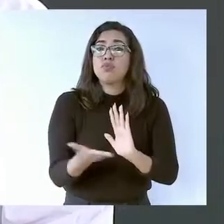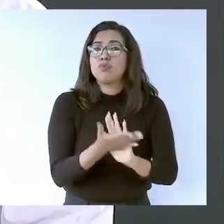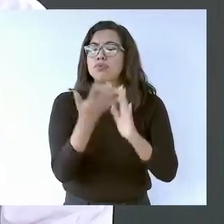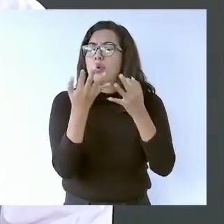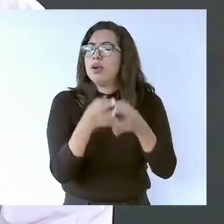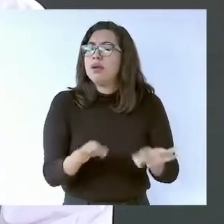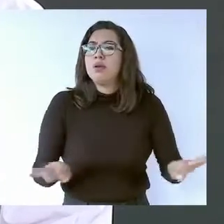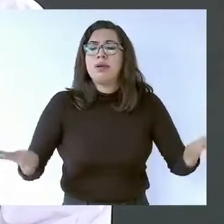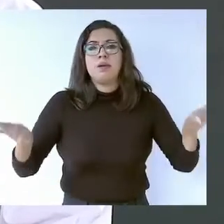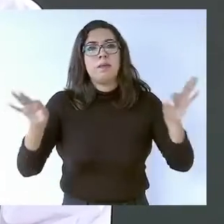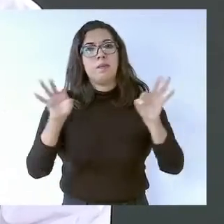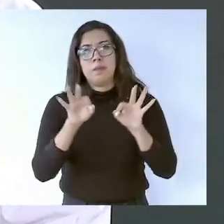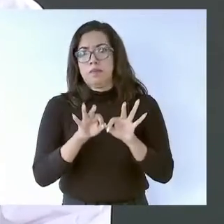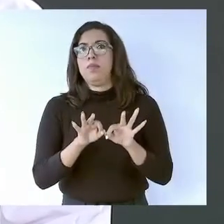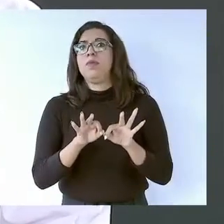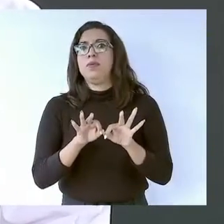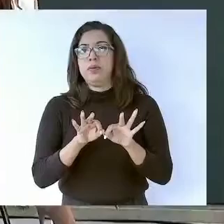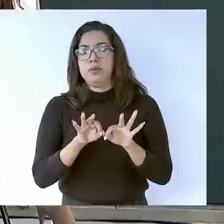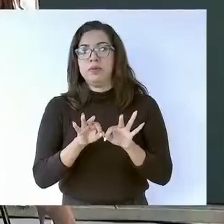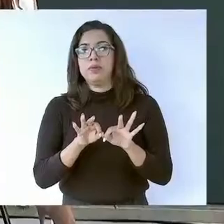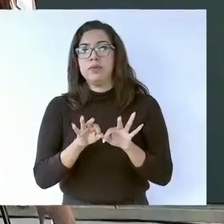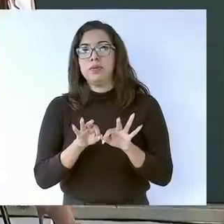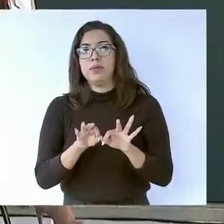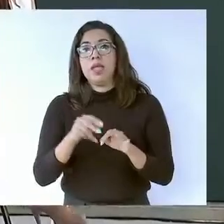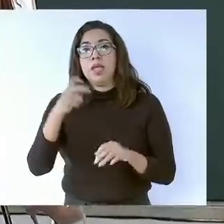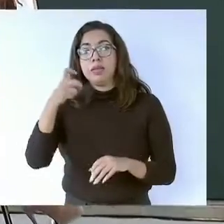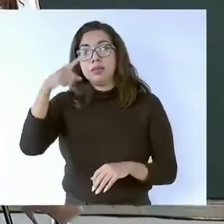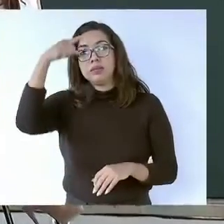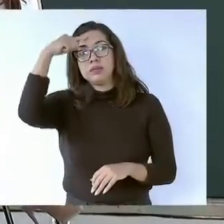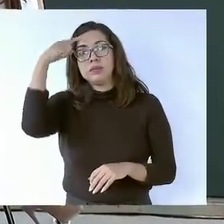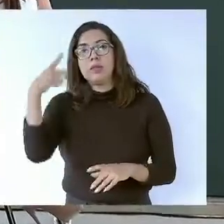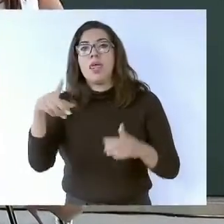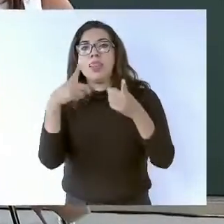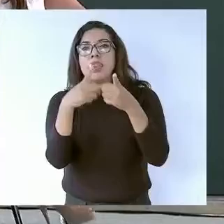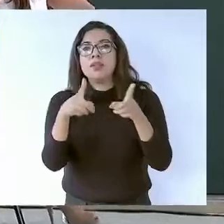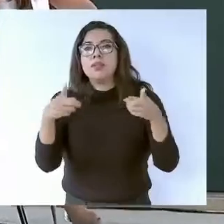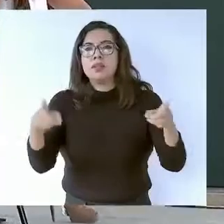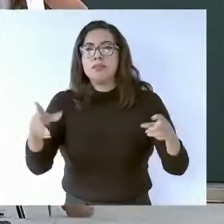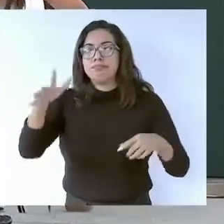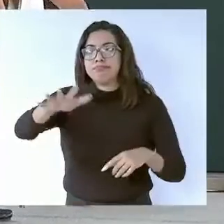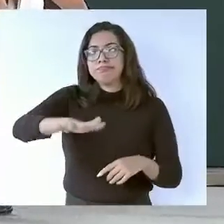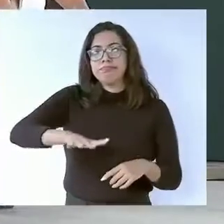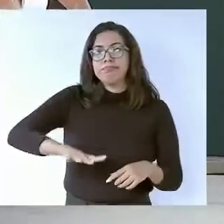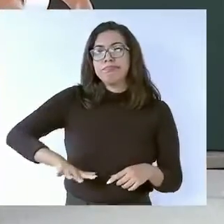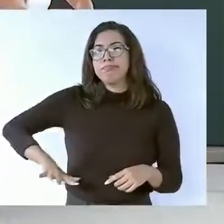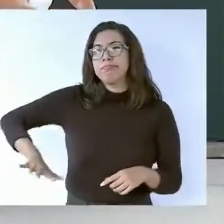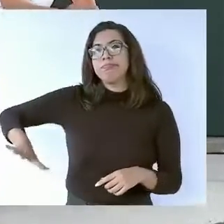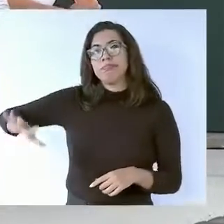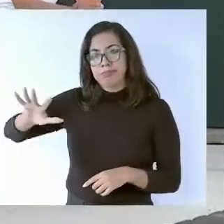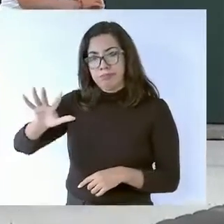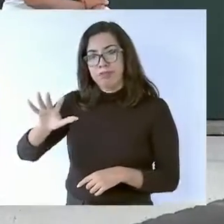representa un paso decidido para el desarrollo de esta región y del país entero.